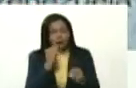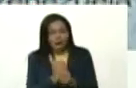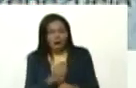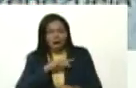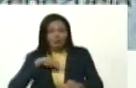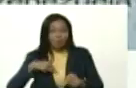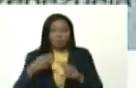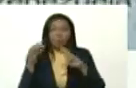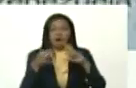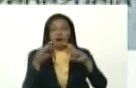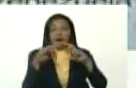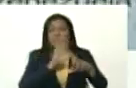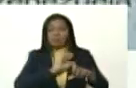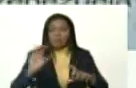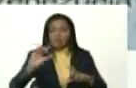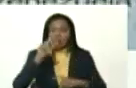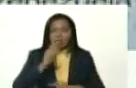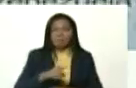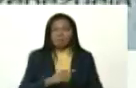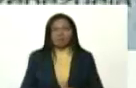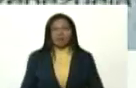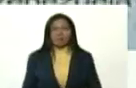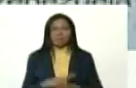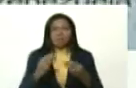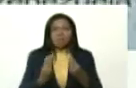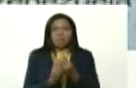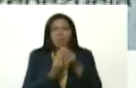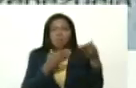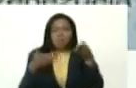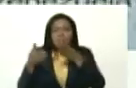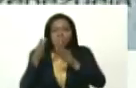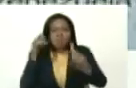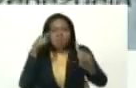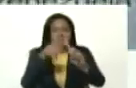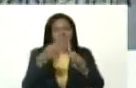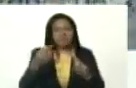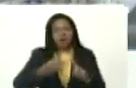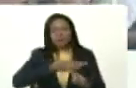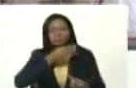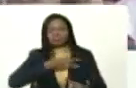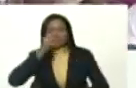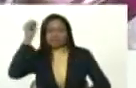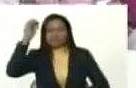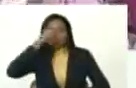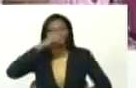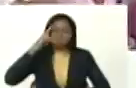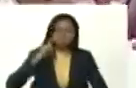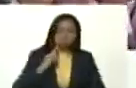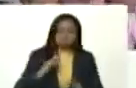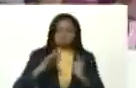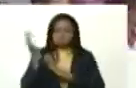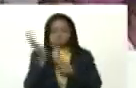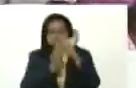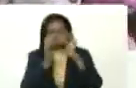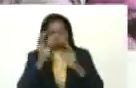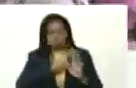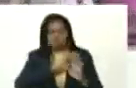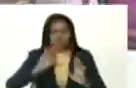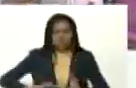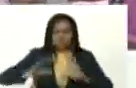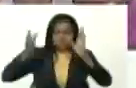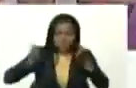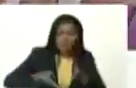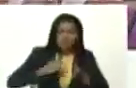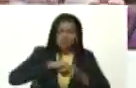nuestro carné de la patria y con nuestro camino al socialismo bolivariano, cristiano, humanista del